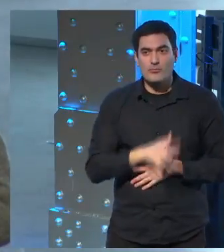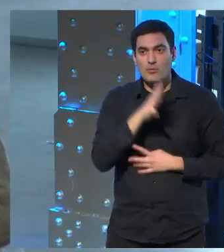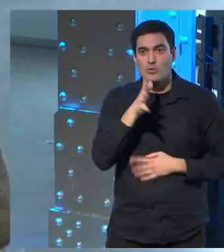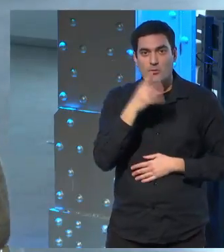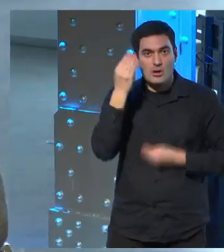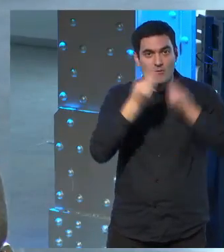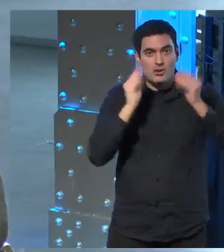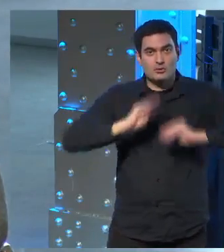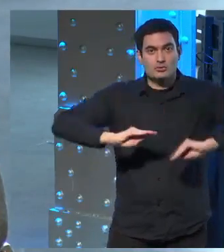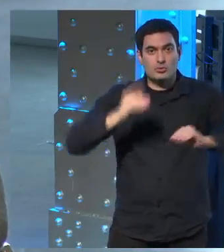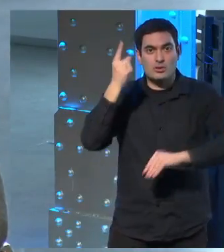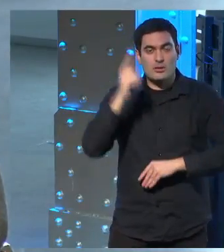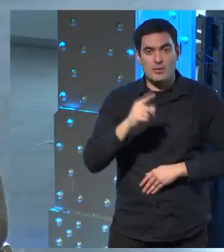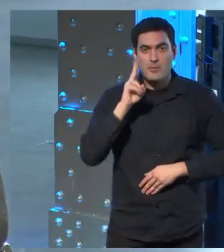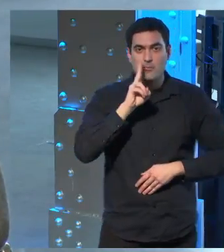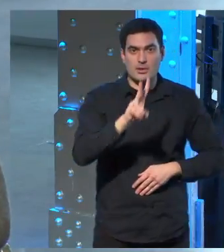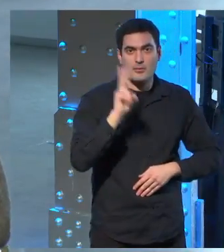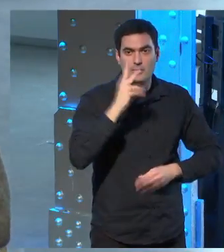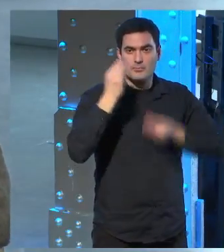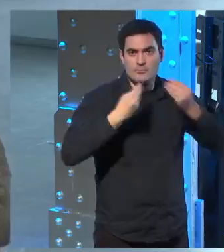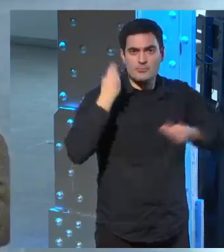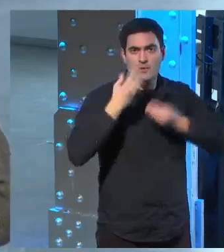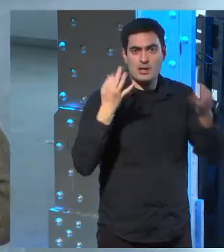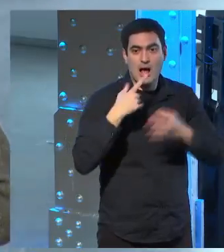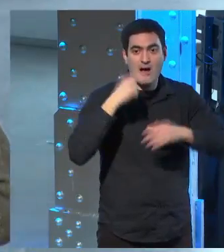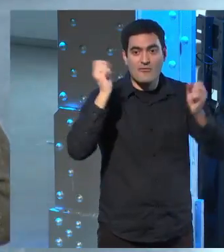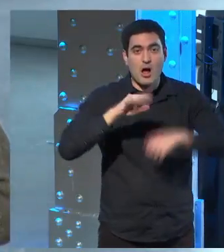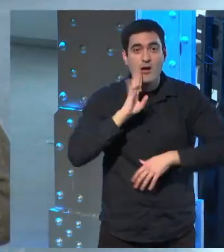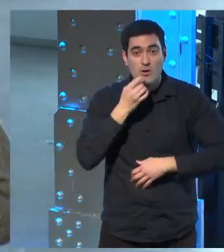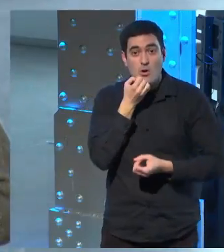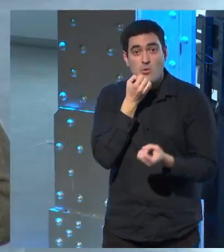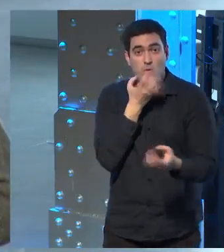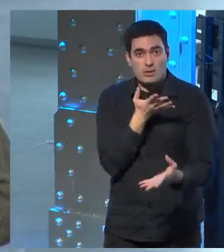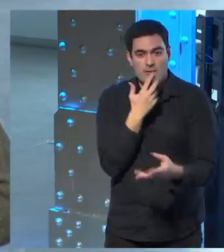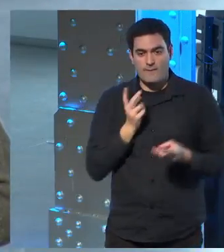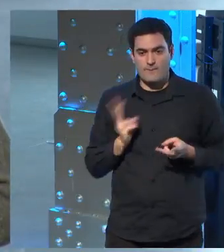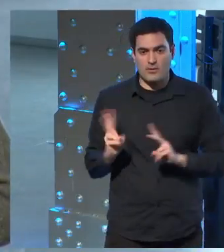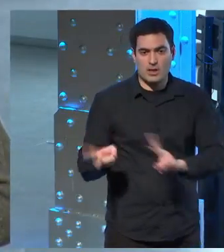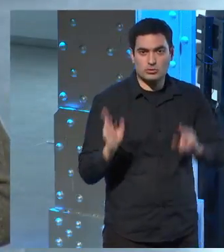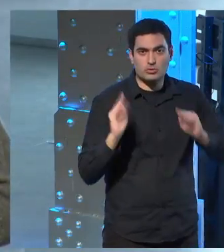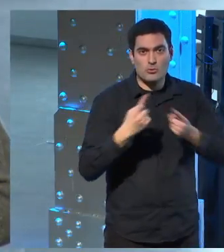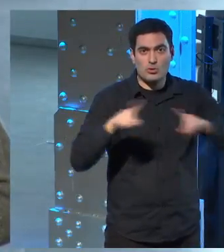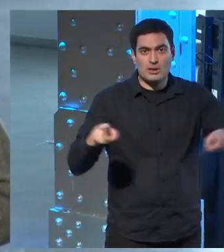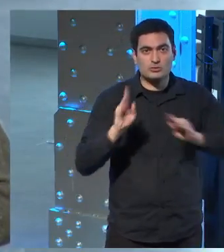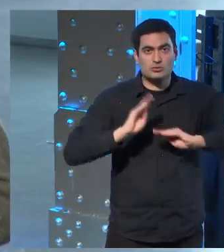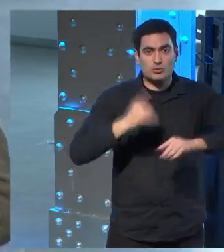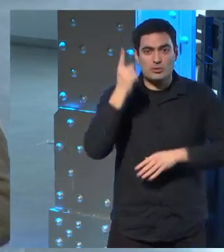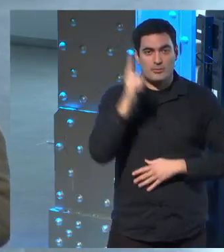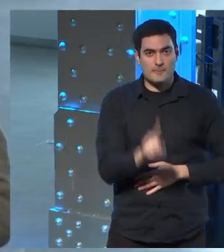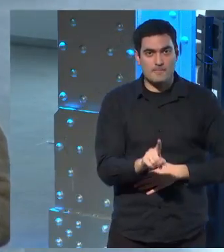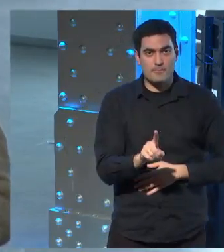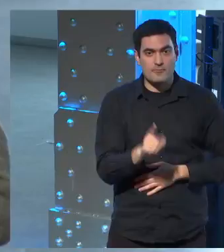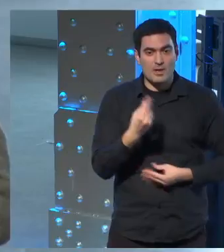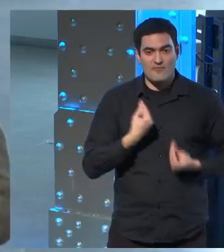motivo de reflexión y de mirarlo es pensar que esa afirmación de la vitalidad de la música y de